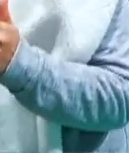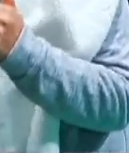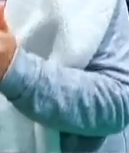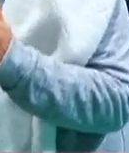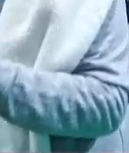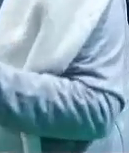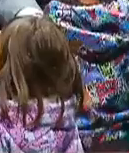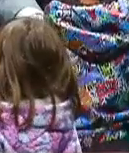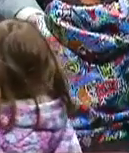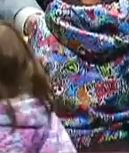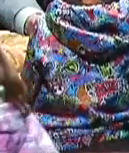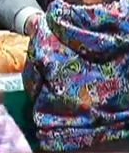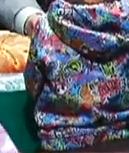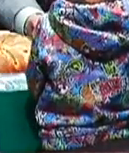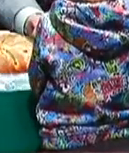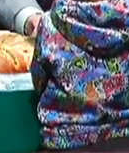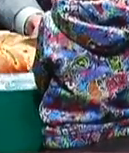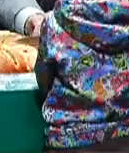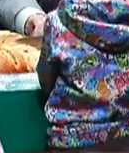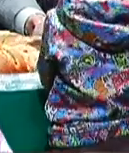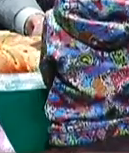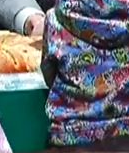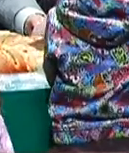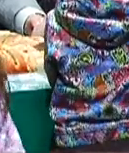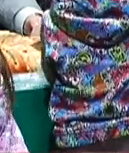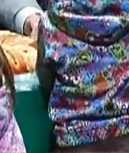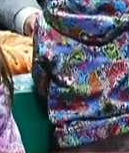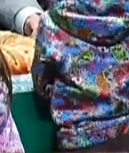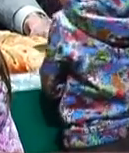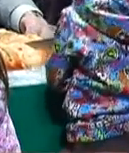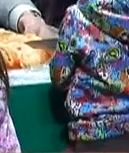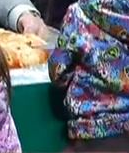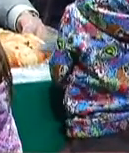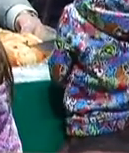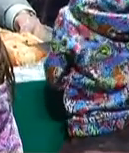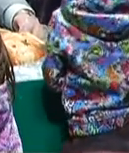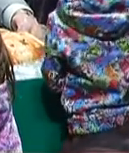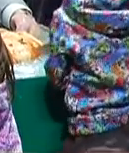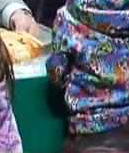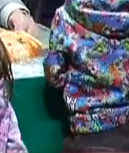30 años. Para México al Día, Rufino Enríquez González.